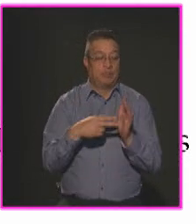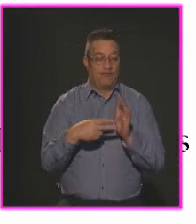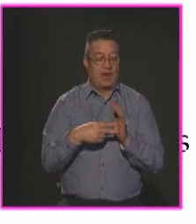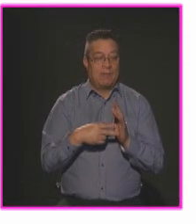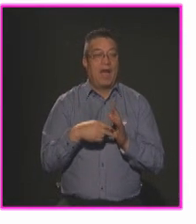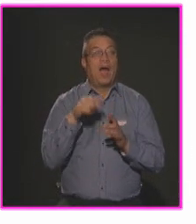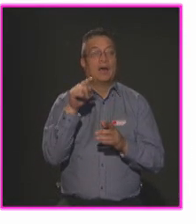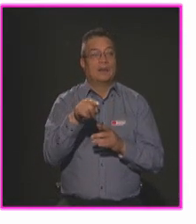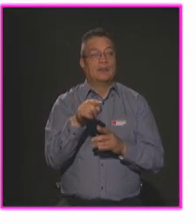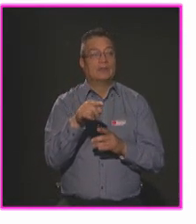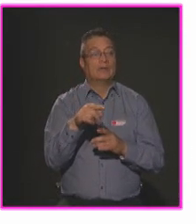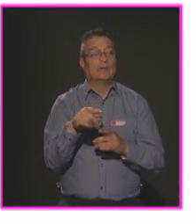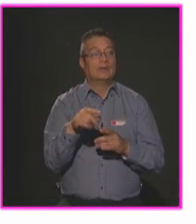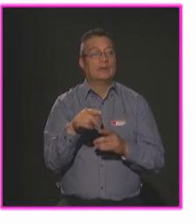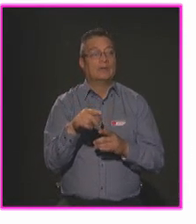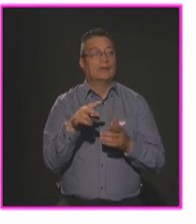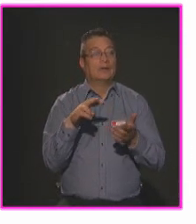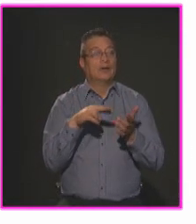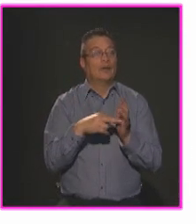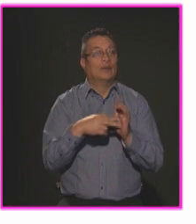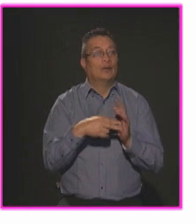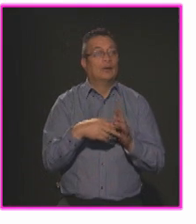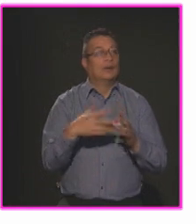fue muy bueno, yo no sé qué pasa.